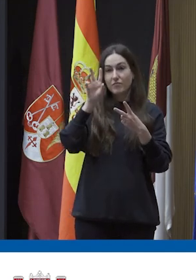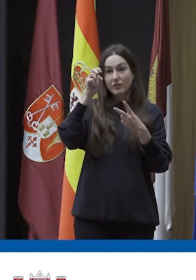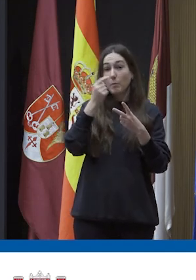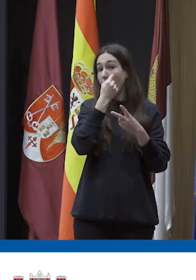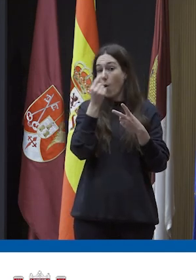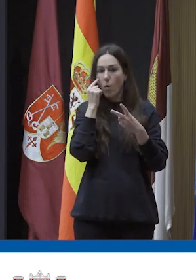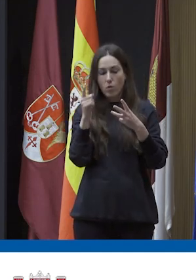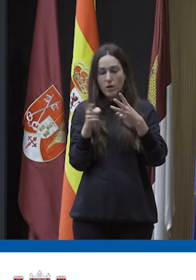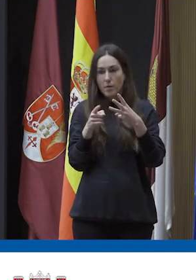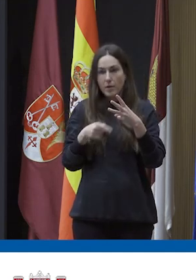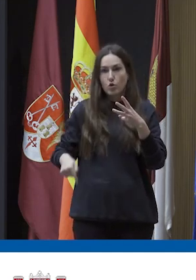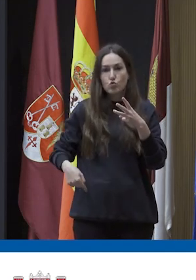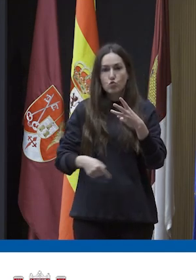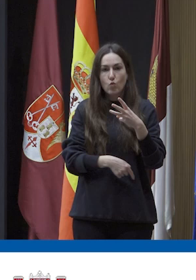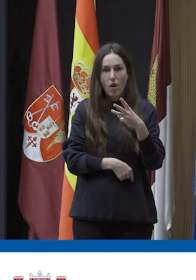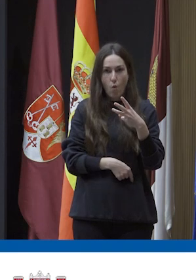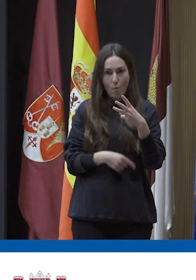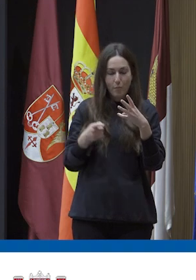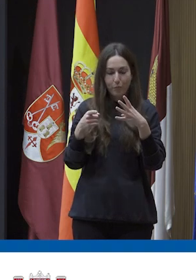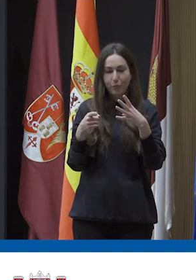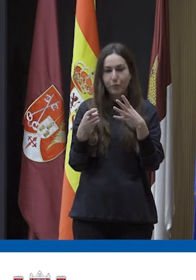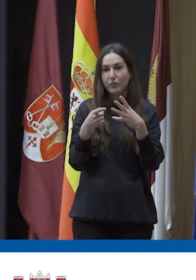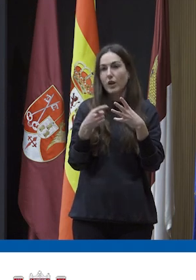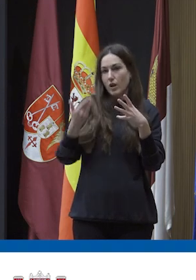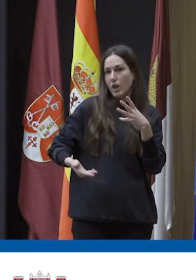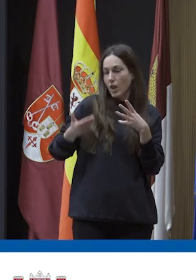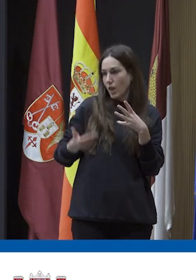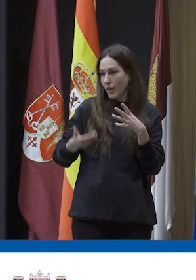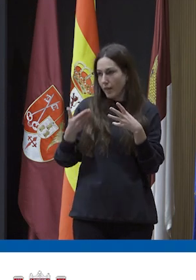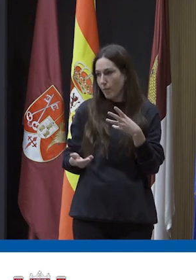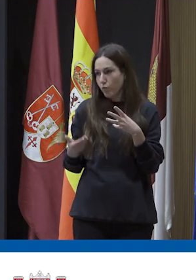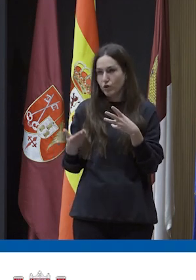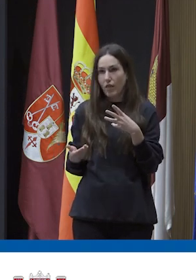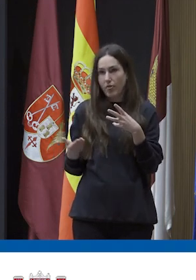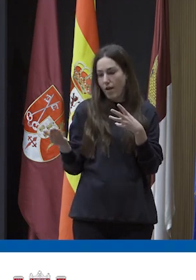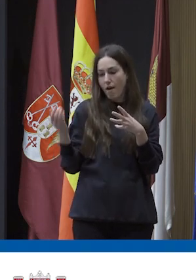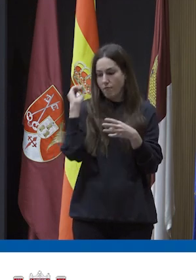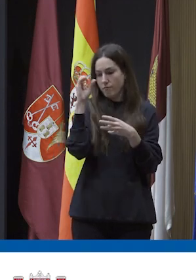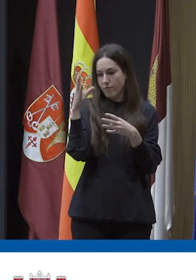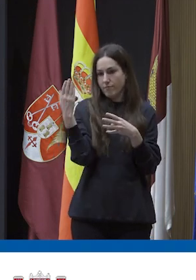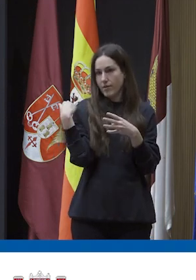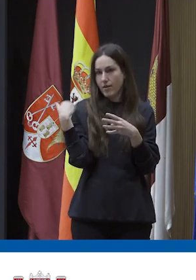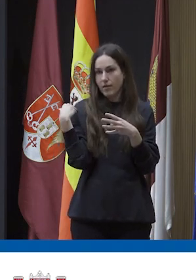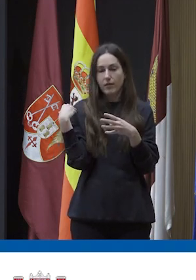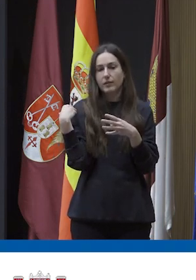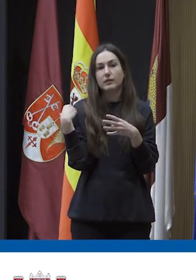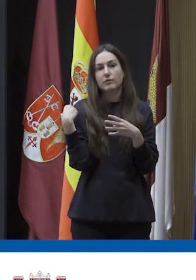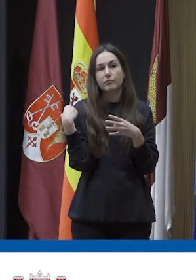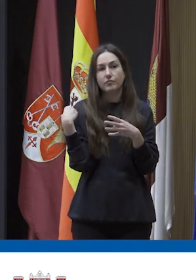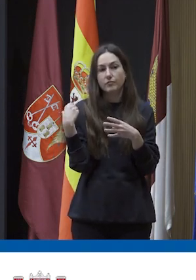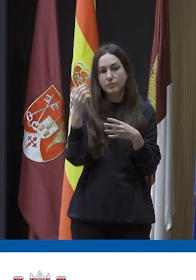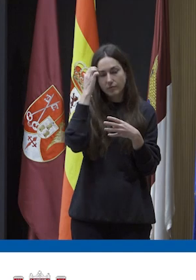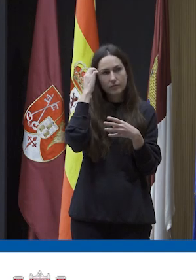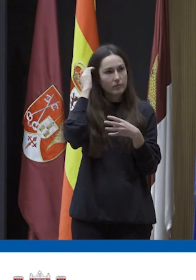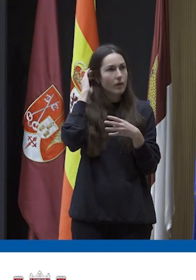suelo pélvico, ¿verdad? Con esa importancia que nuestra pasada conferenciante Soraya le daba